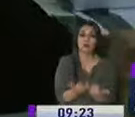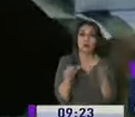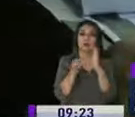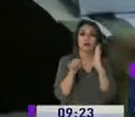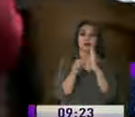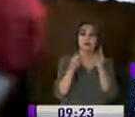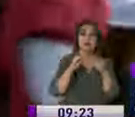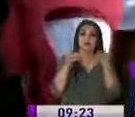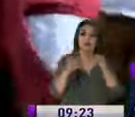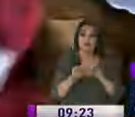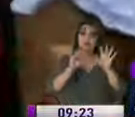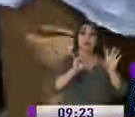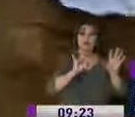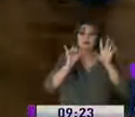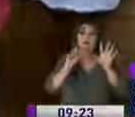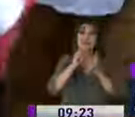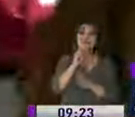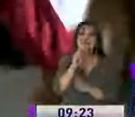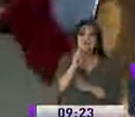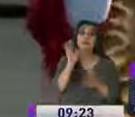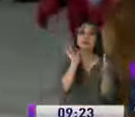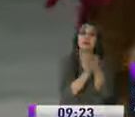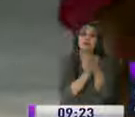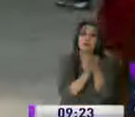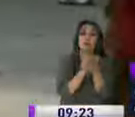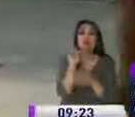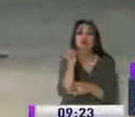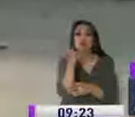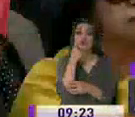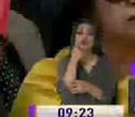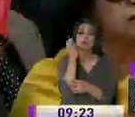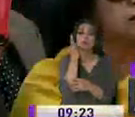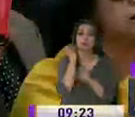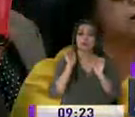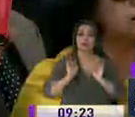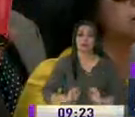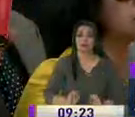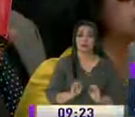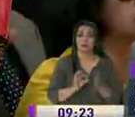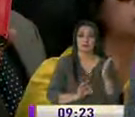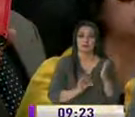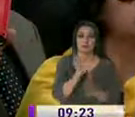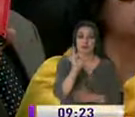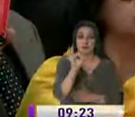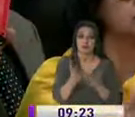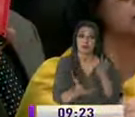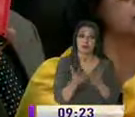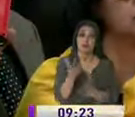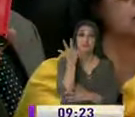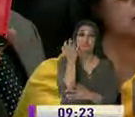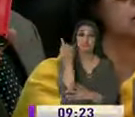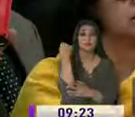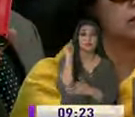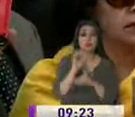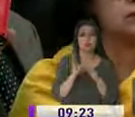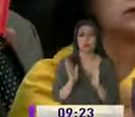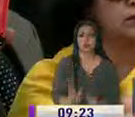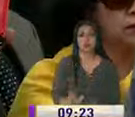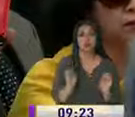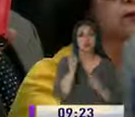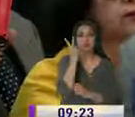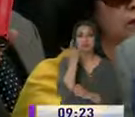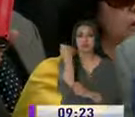de la Carta Magna establece que el matrimonio es la unión entre hombre y mujer. Tiene que haber una consulta a los 15 millones de ecuatorianos o a